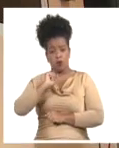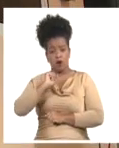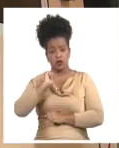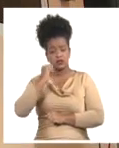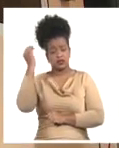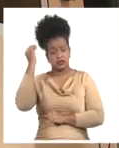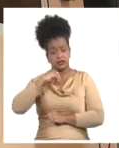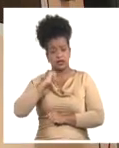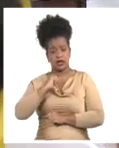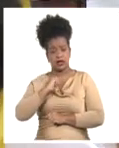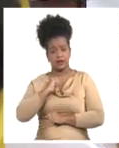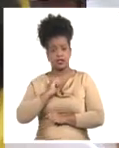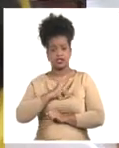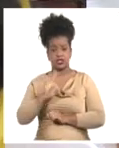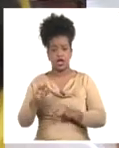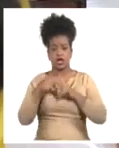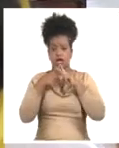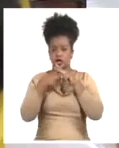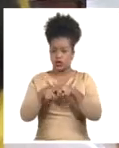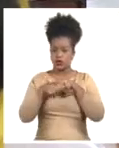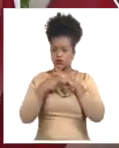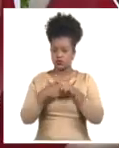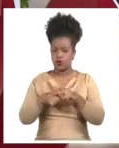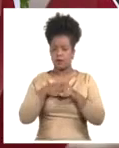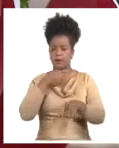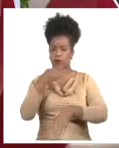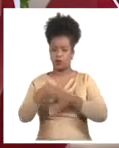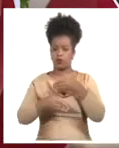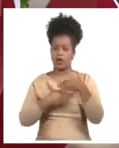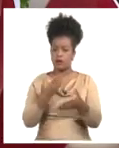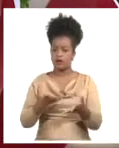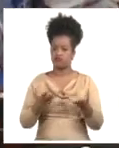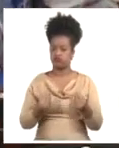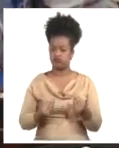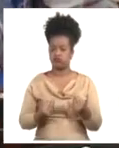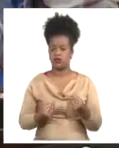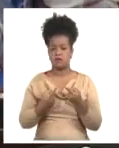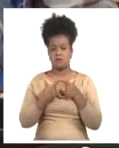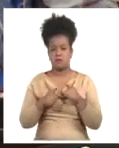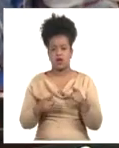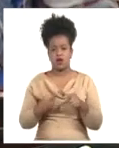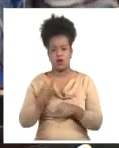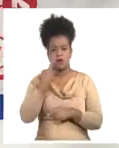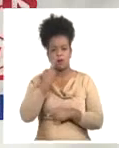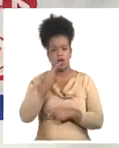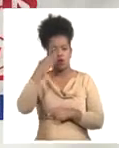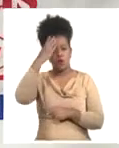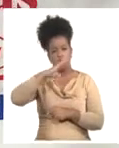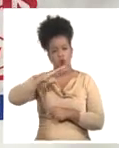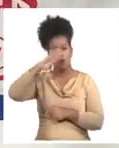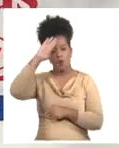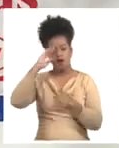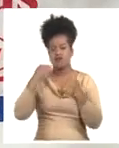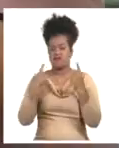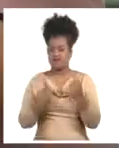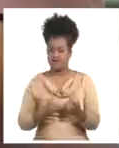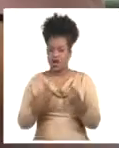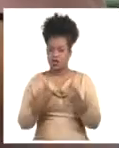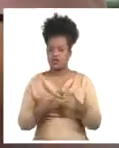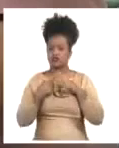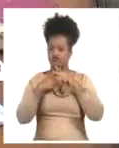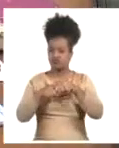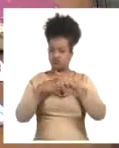haber resuelto muchos problemas, todavía trata de resolver aún